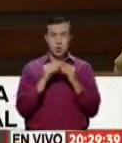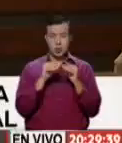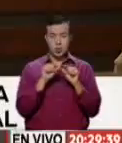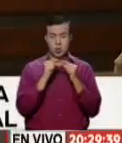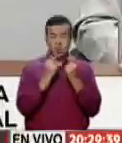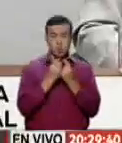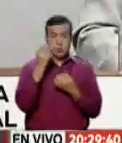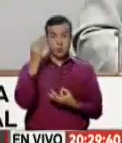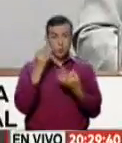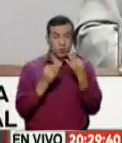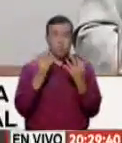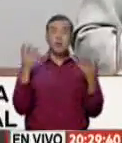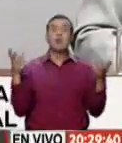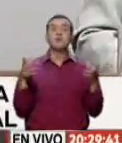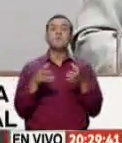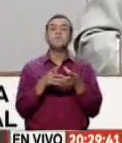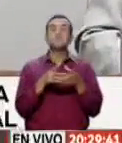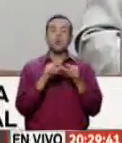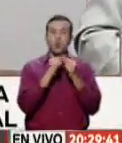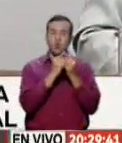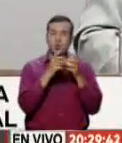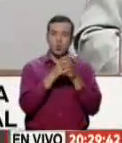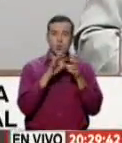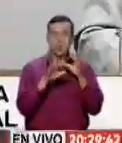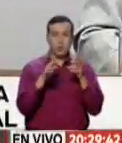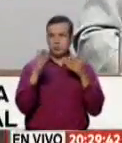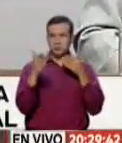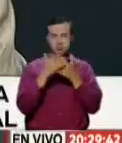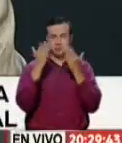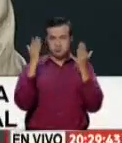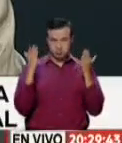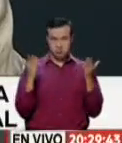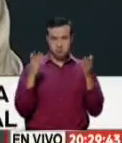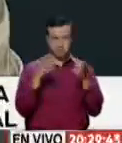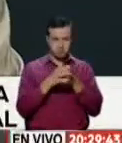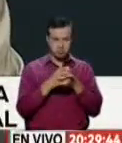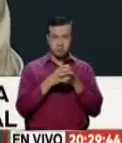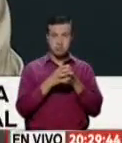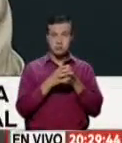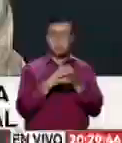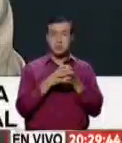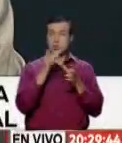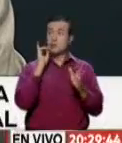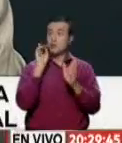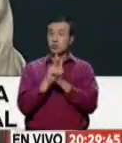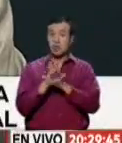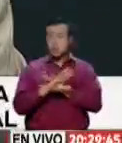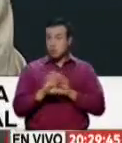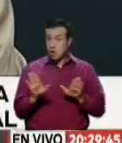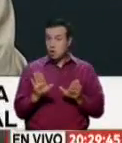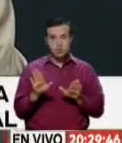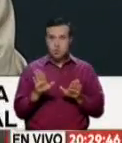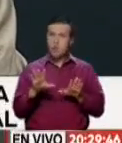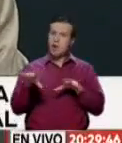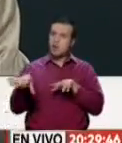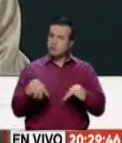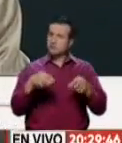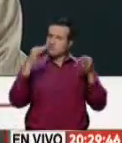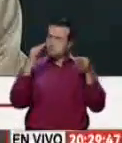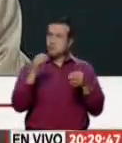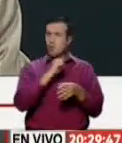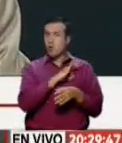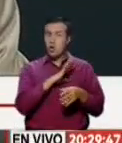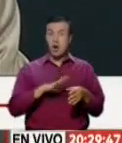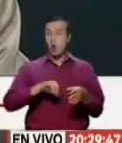de justicia, se conformó la Mesa contra la Corrupción Judicial. Y no solo denunciar, sino actuar para